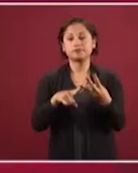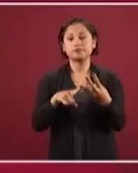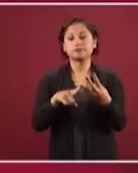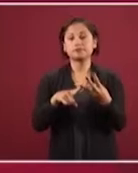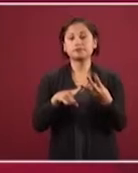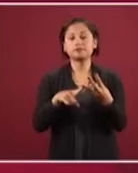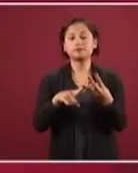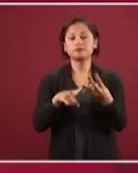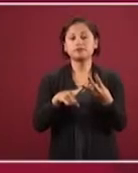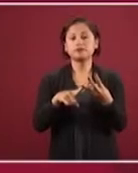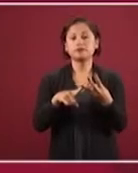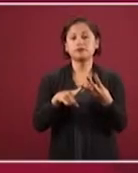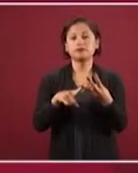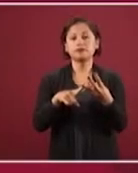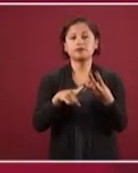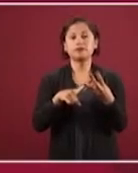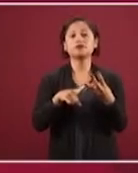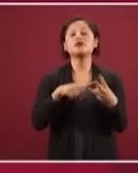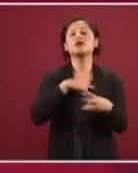se ordenó